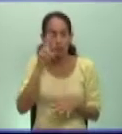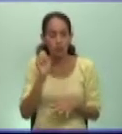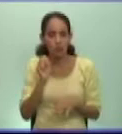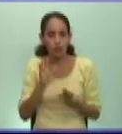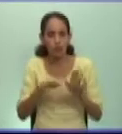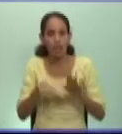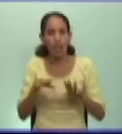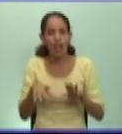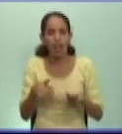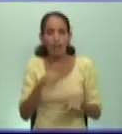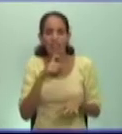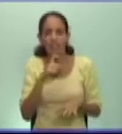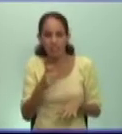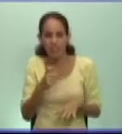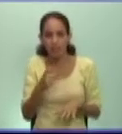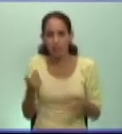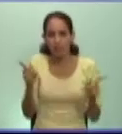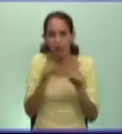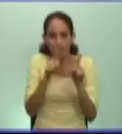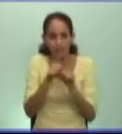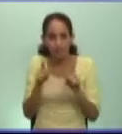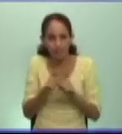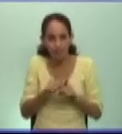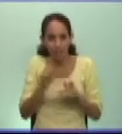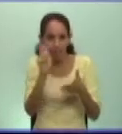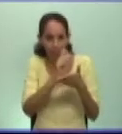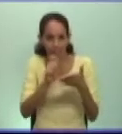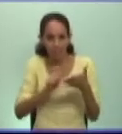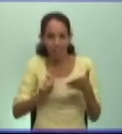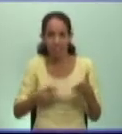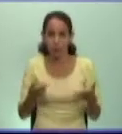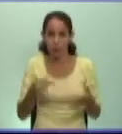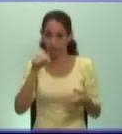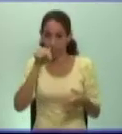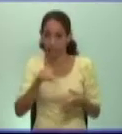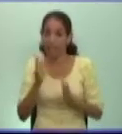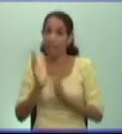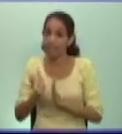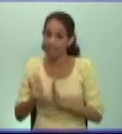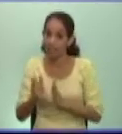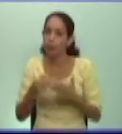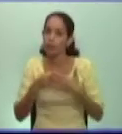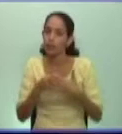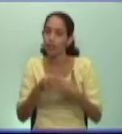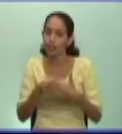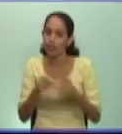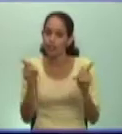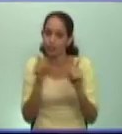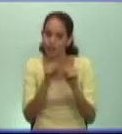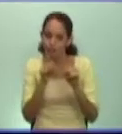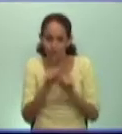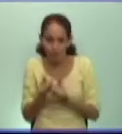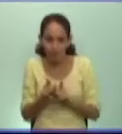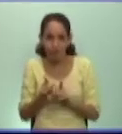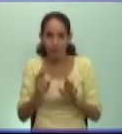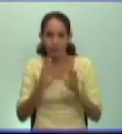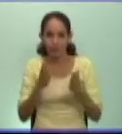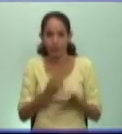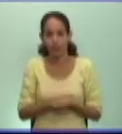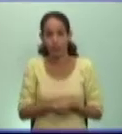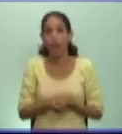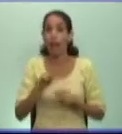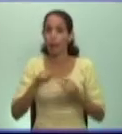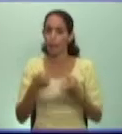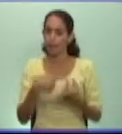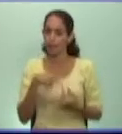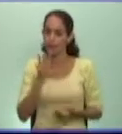ideas. Y la sistematización nos lleva a esto, nos ayuda a tener una idea general del contenido. Y cuando yo diga Estados Unidos, esta es